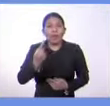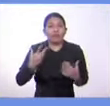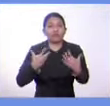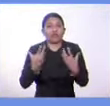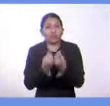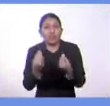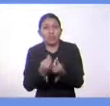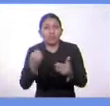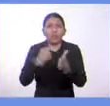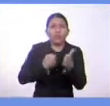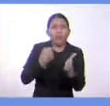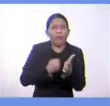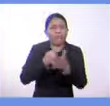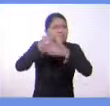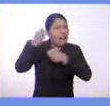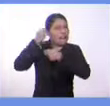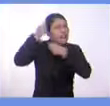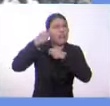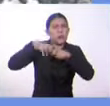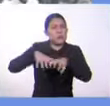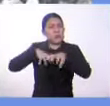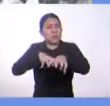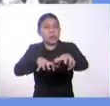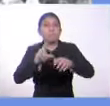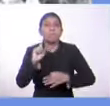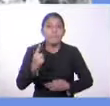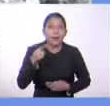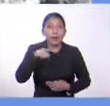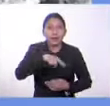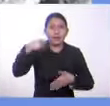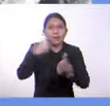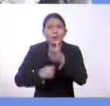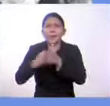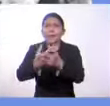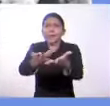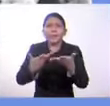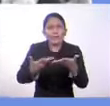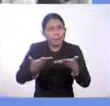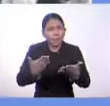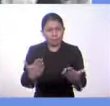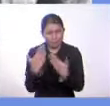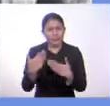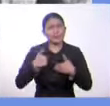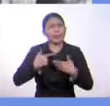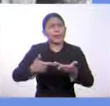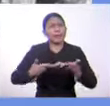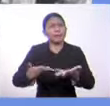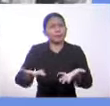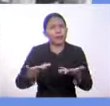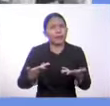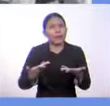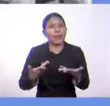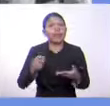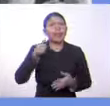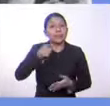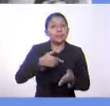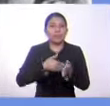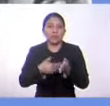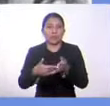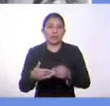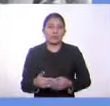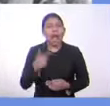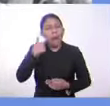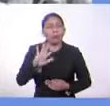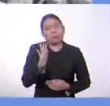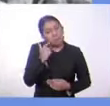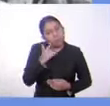al final no logras. Entonces yo llamo la atención en este punto. Fíjense ustedes, por ejemplo, la mujer, que